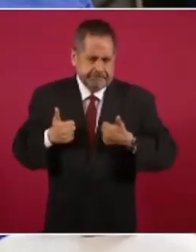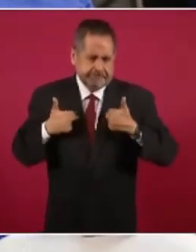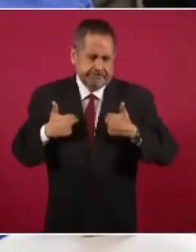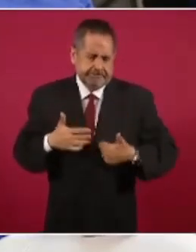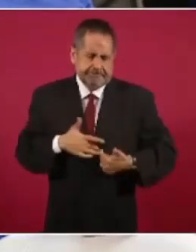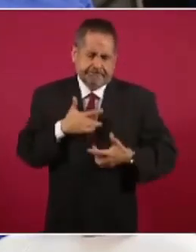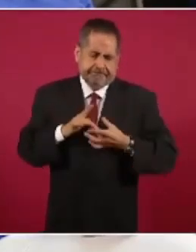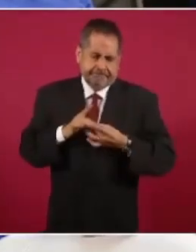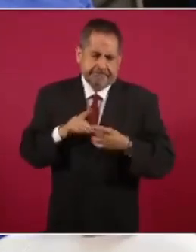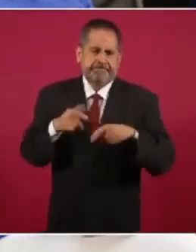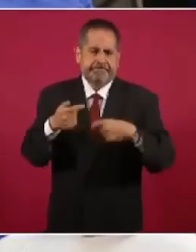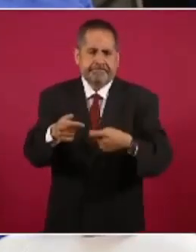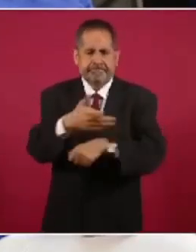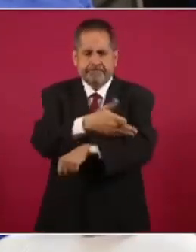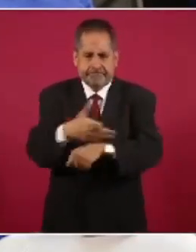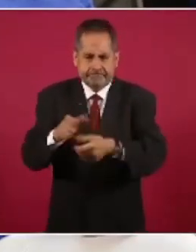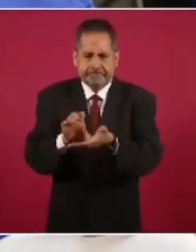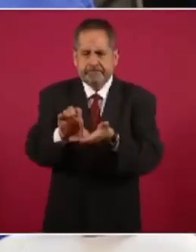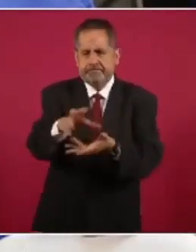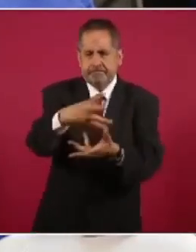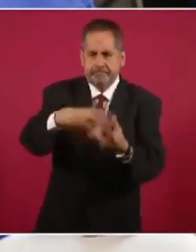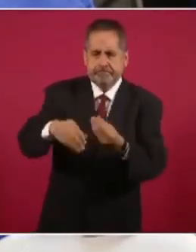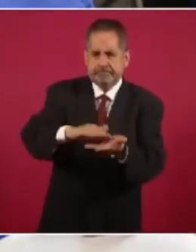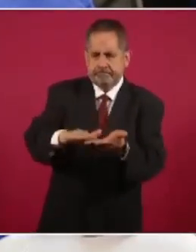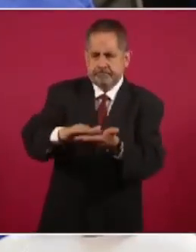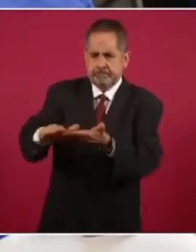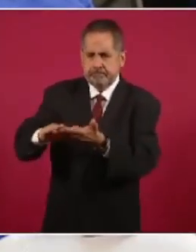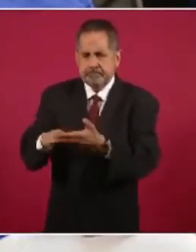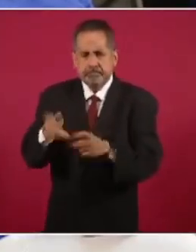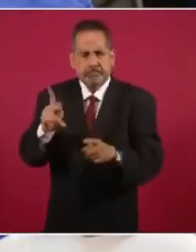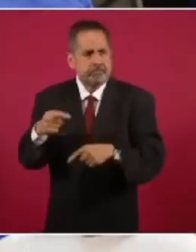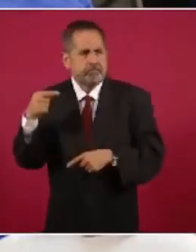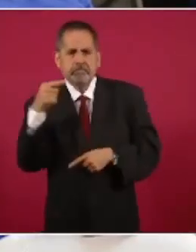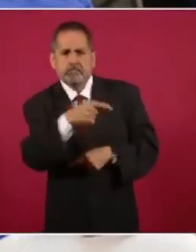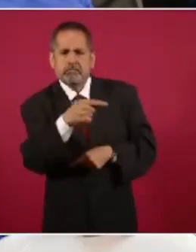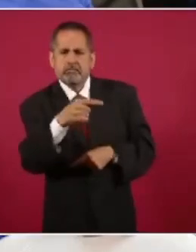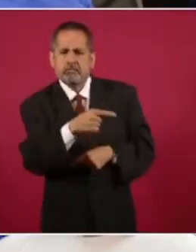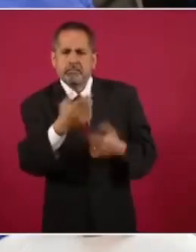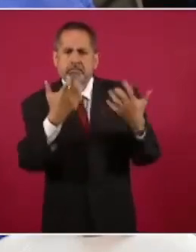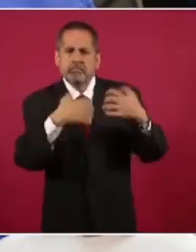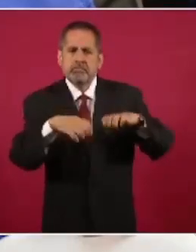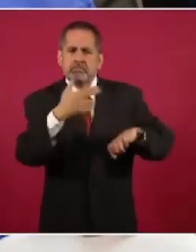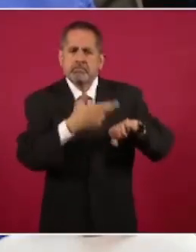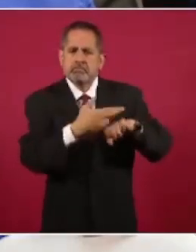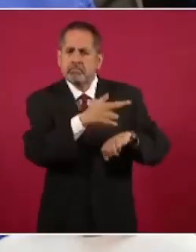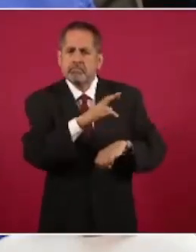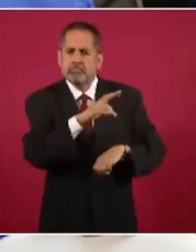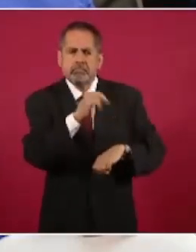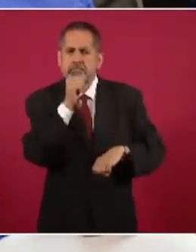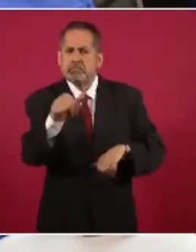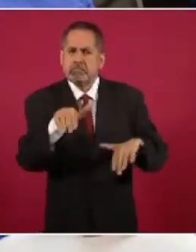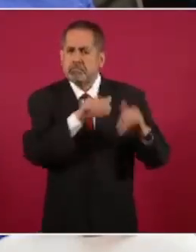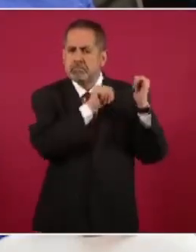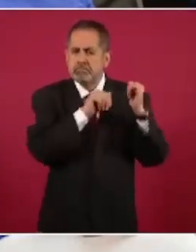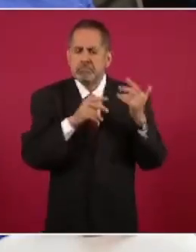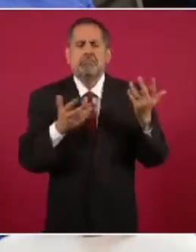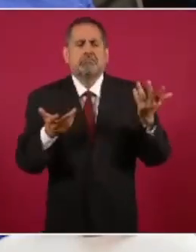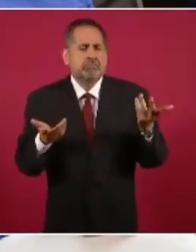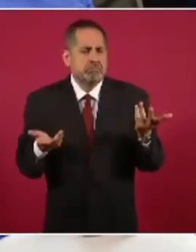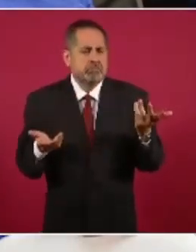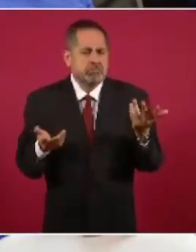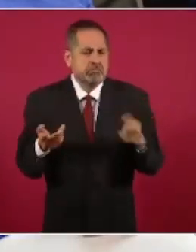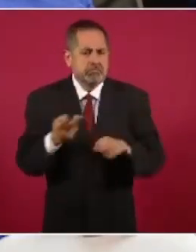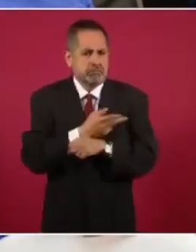de pues legalidad, pero las empresas no tienen ningún compromiso en este asunto, señor. Hay